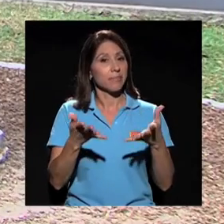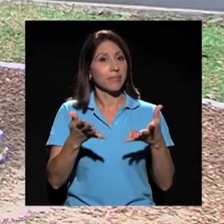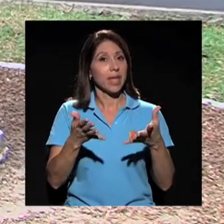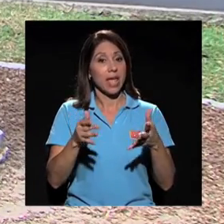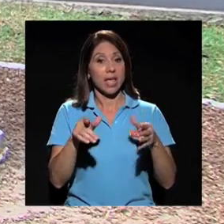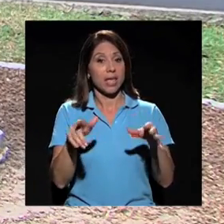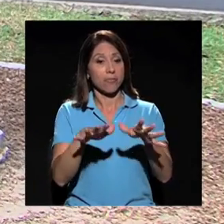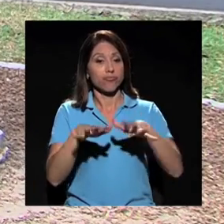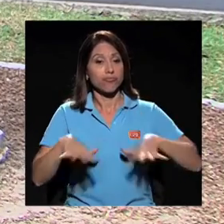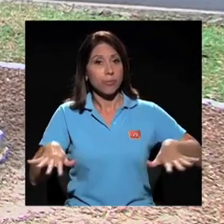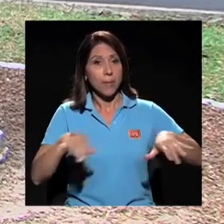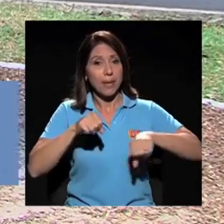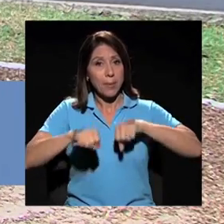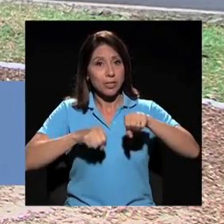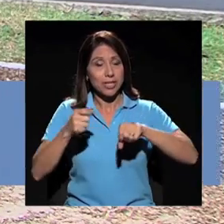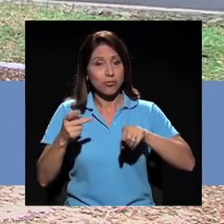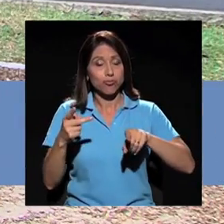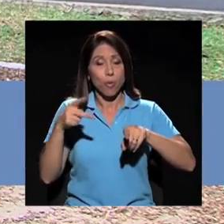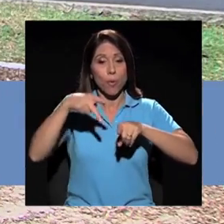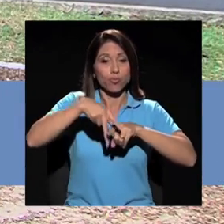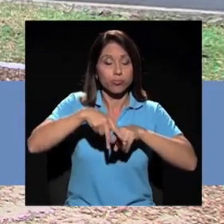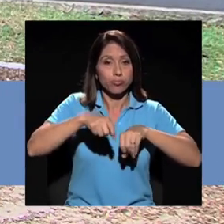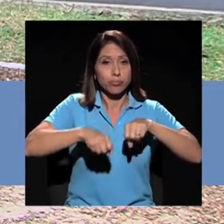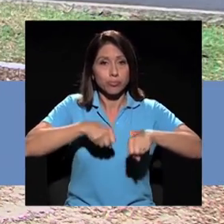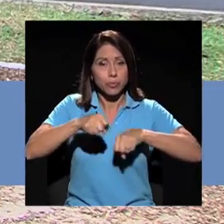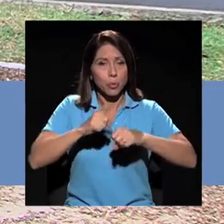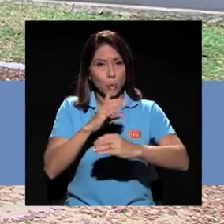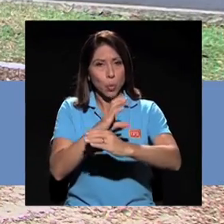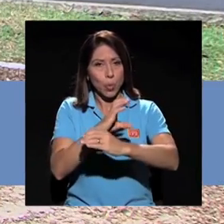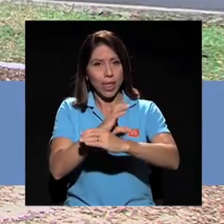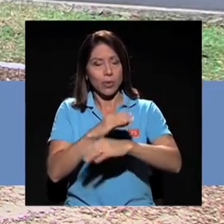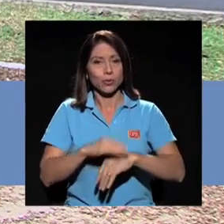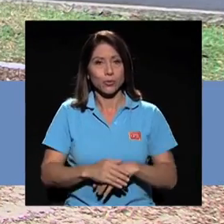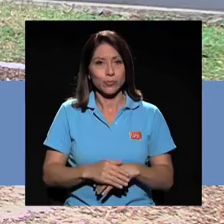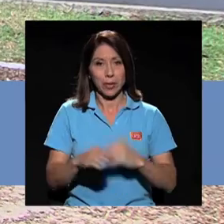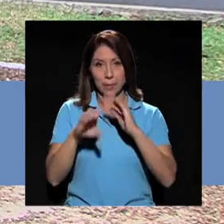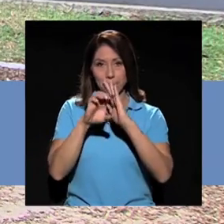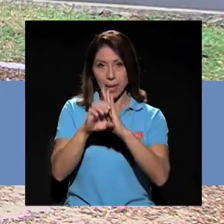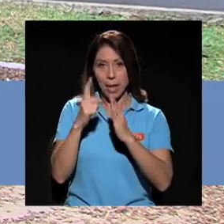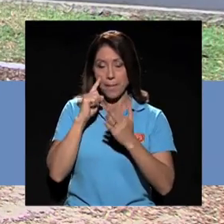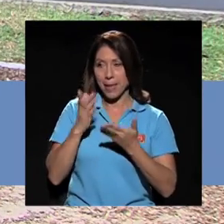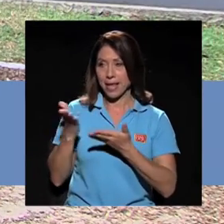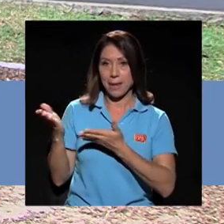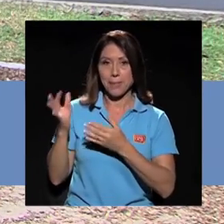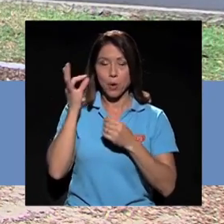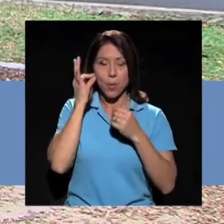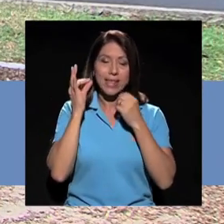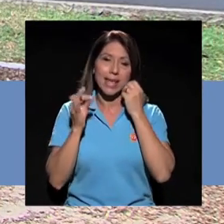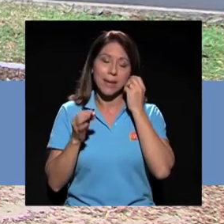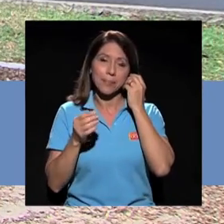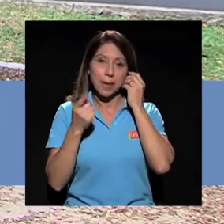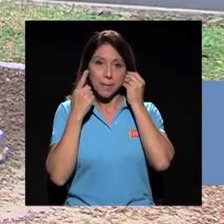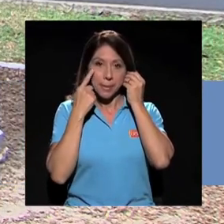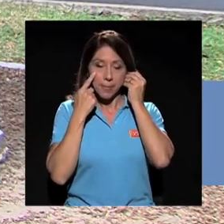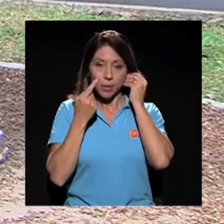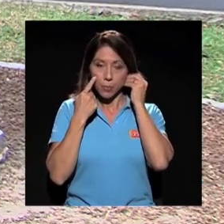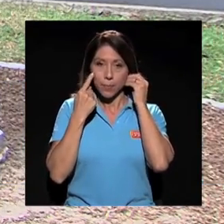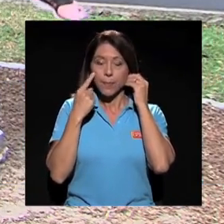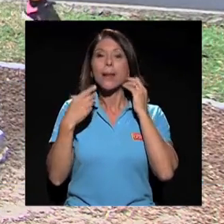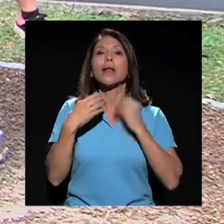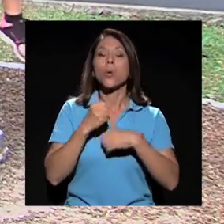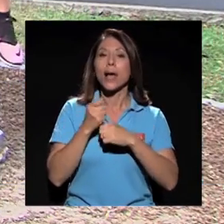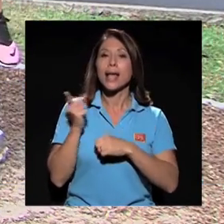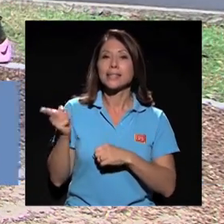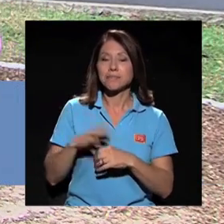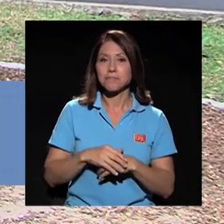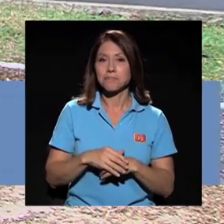la máquina donde vamos a hacer bicicleta, a la hora de montarse uno tenga ciertos cuidados. Vamos a ejemplificar, entonces la compañera primero se sube en